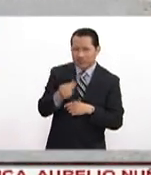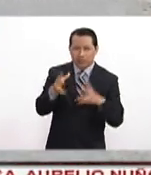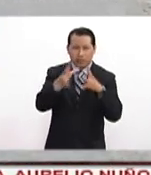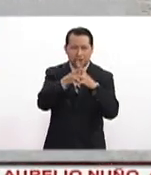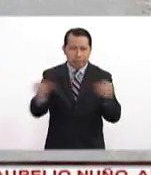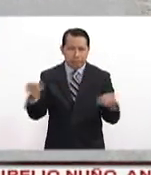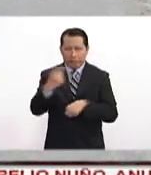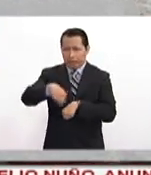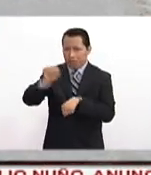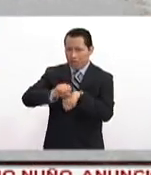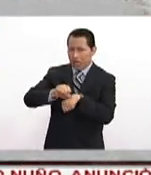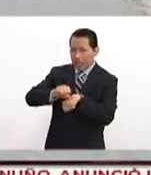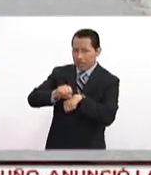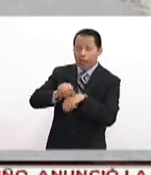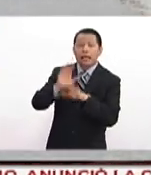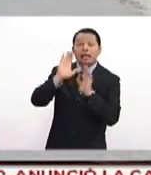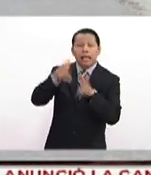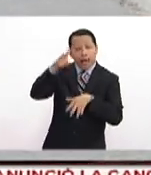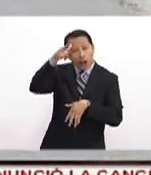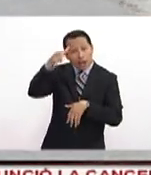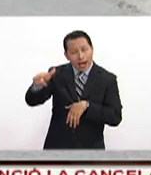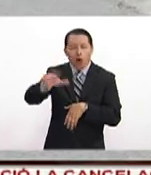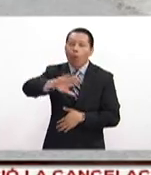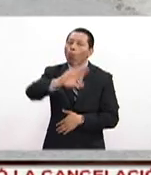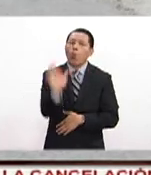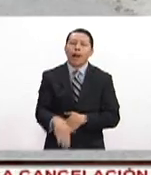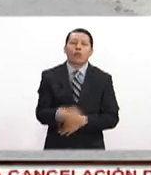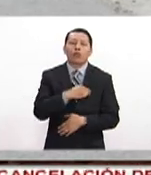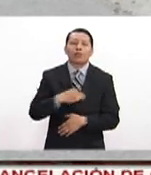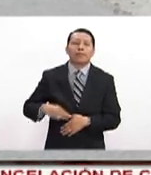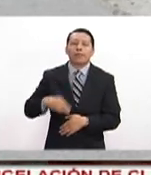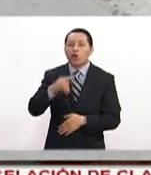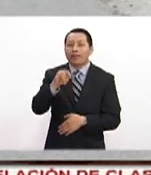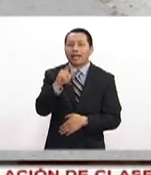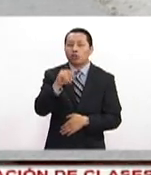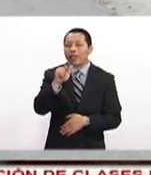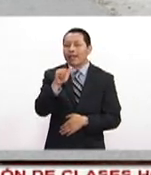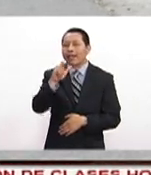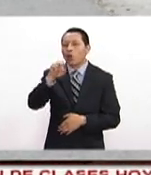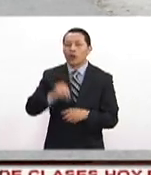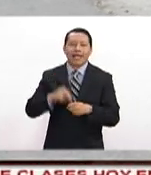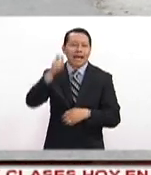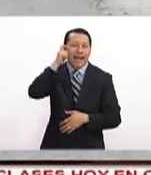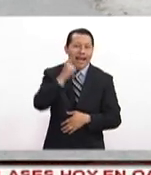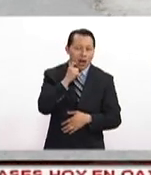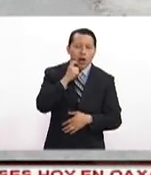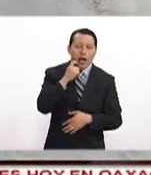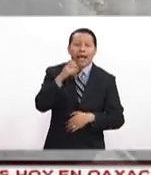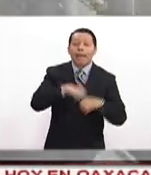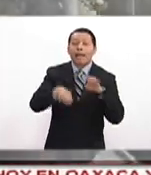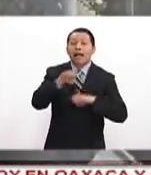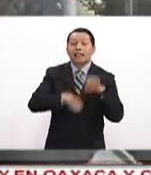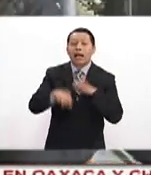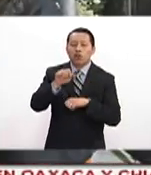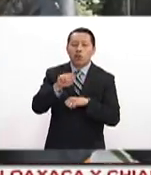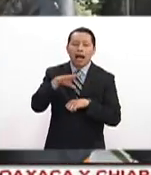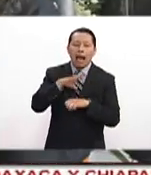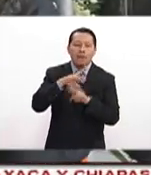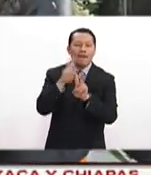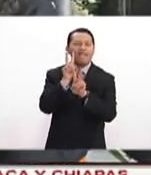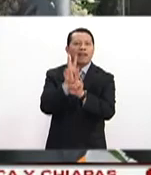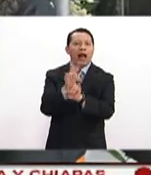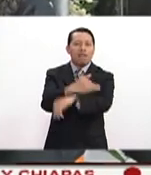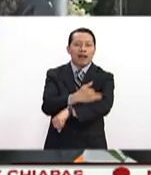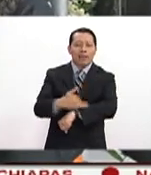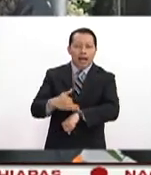desaparecido la semana pasada, fue encontrado muerto en el municipio de Taxco de Alarcón, en Guerrero. El empresario fue velado por sus